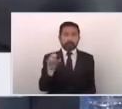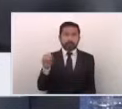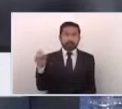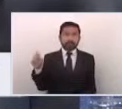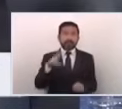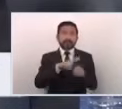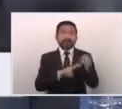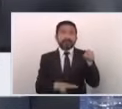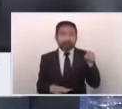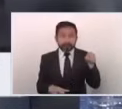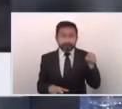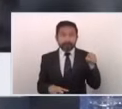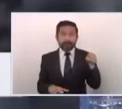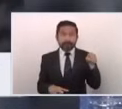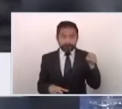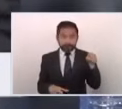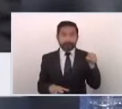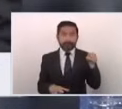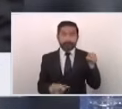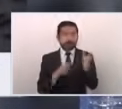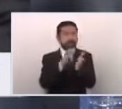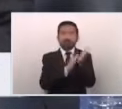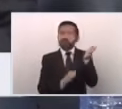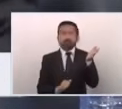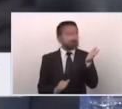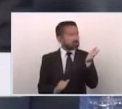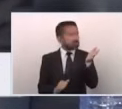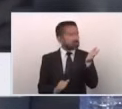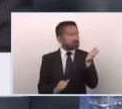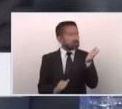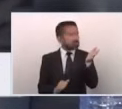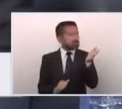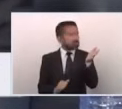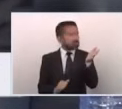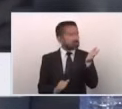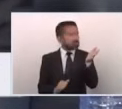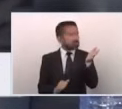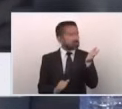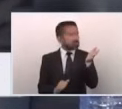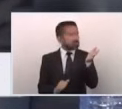$1,800,000 libre de impuestos.